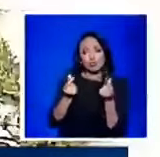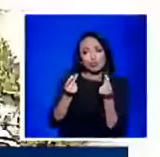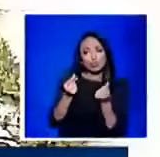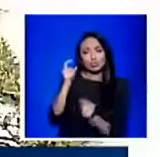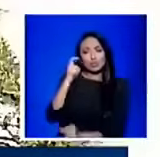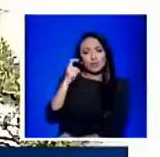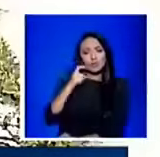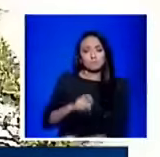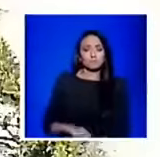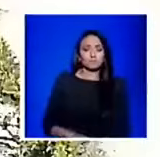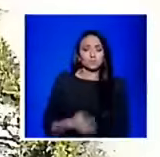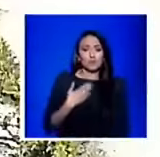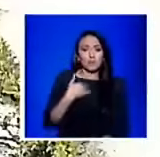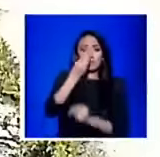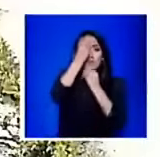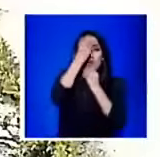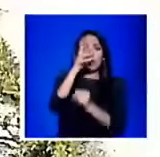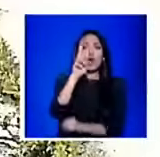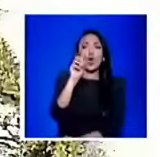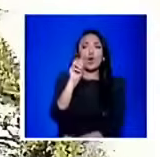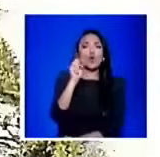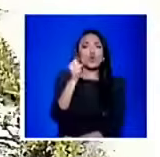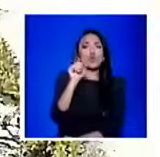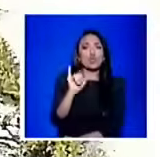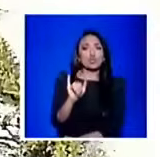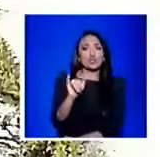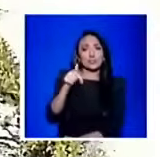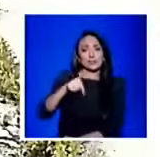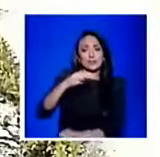solución. Informó Rosy González desde Pomaski,